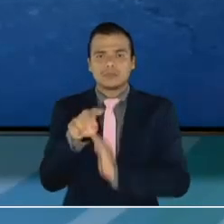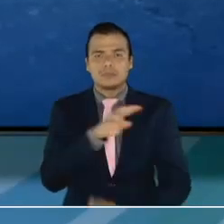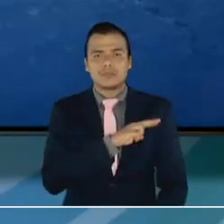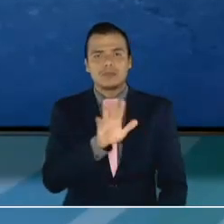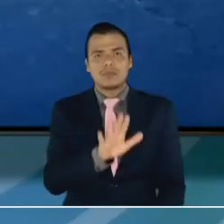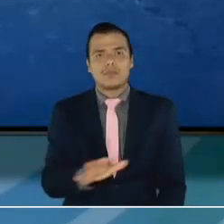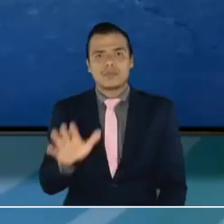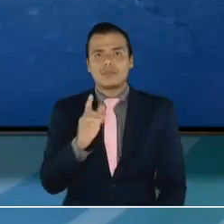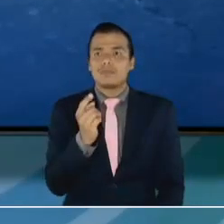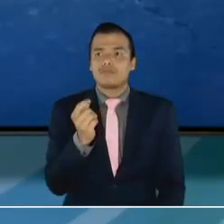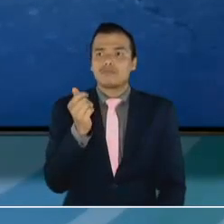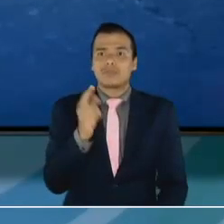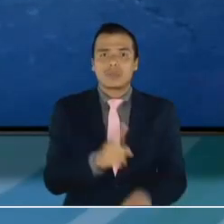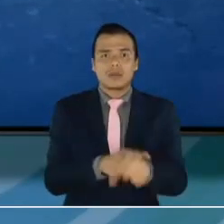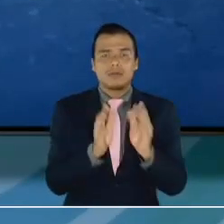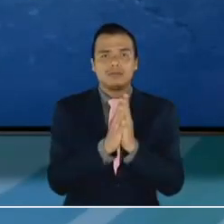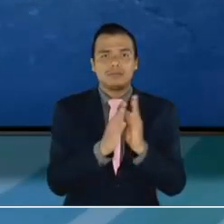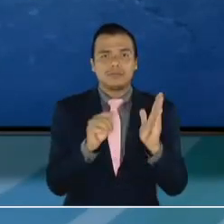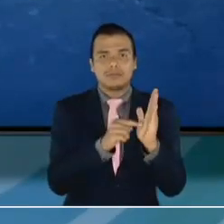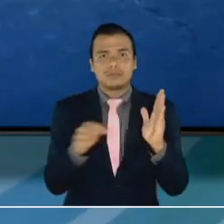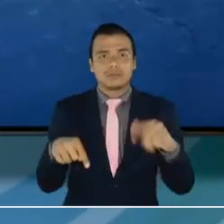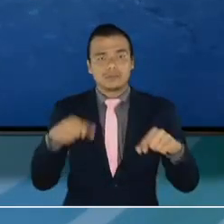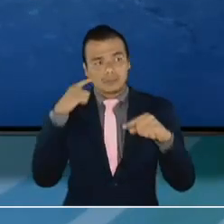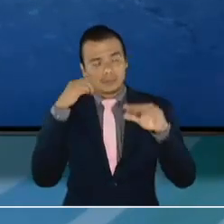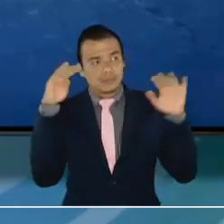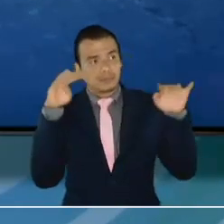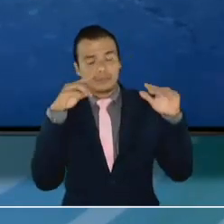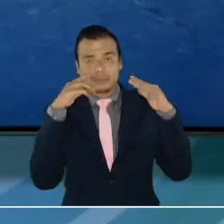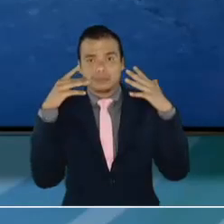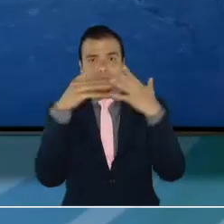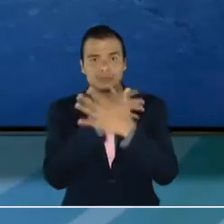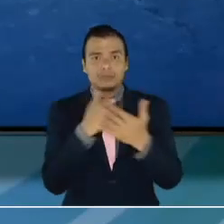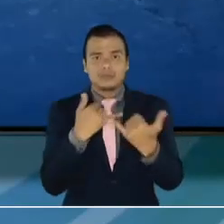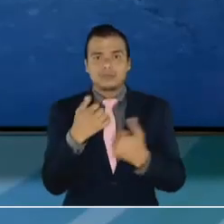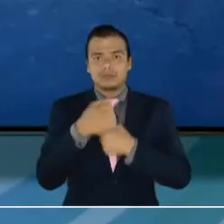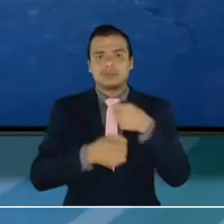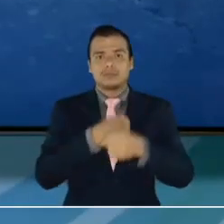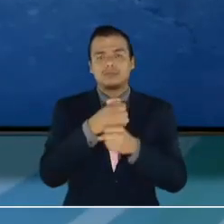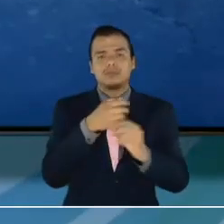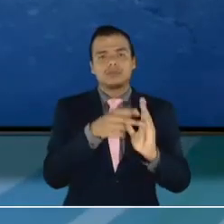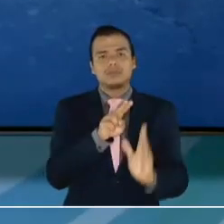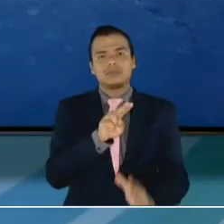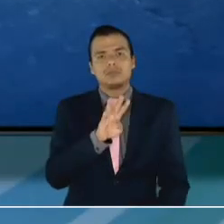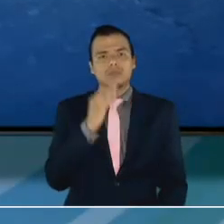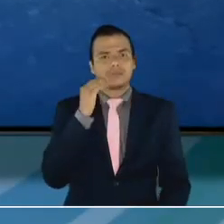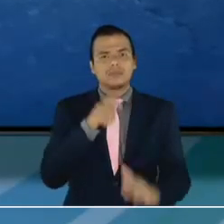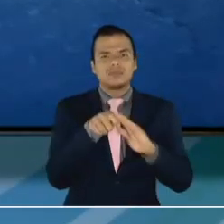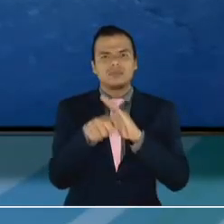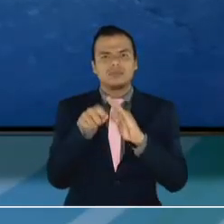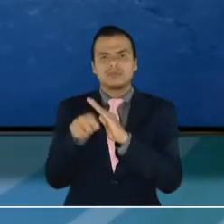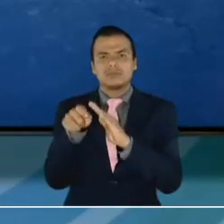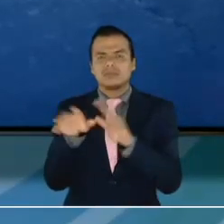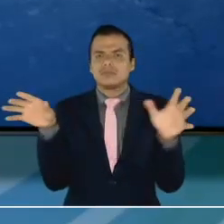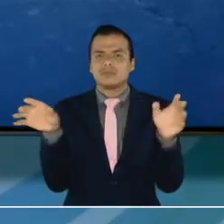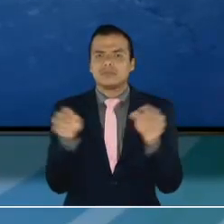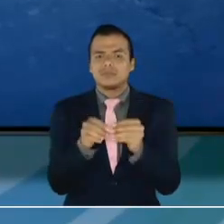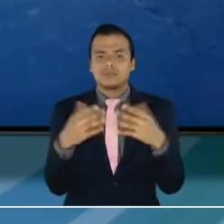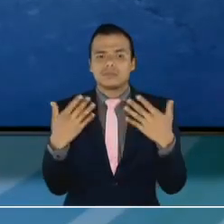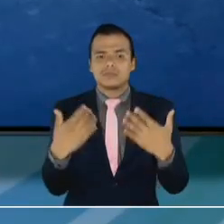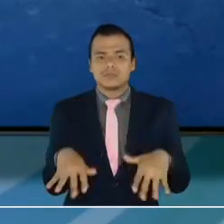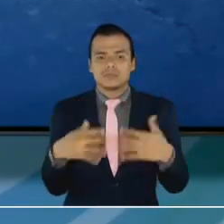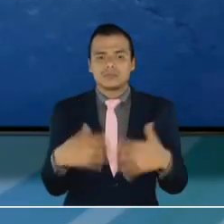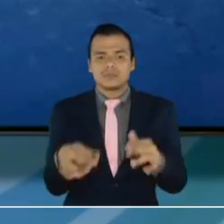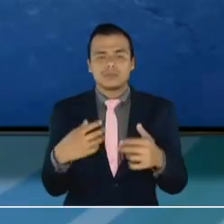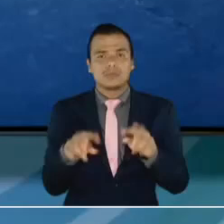tienen en alerta a las autoridades y en lo que va de este 2024 se han presentado más de 200 denuncias de violencia de género.